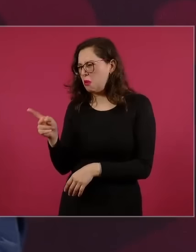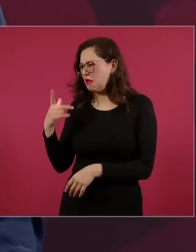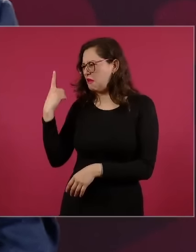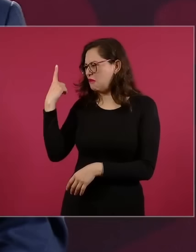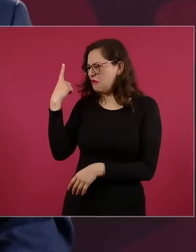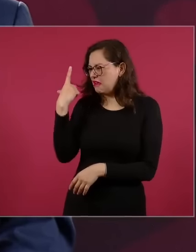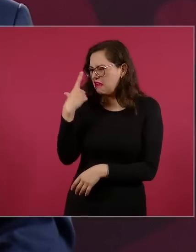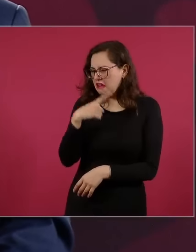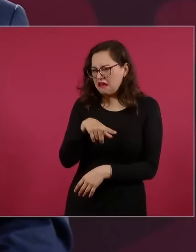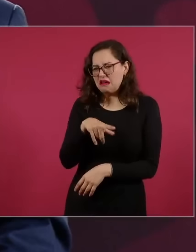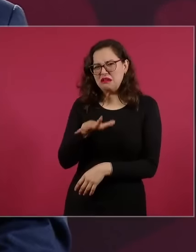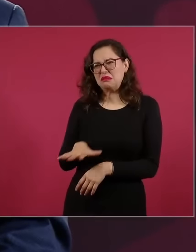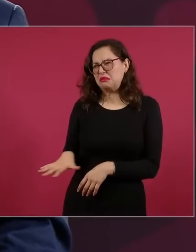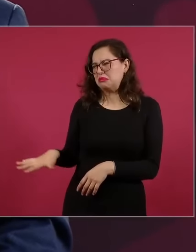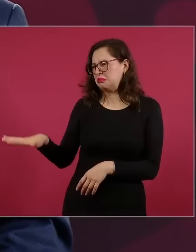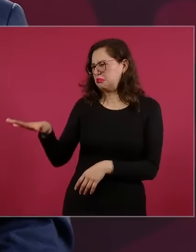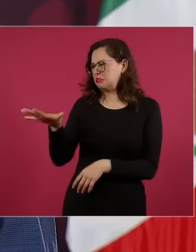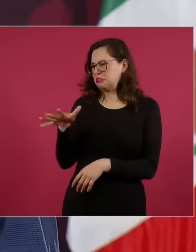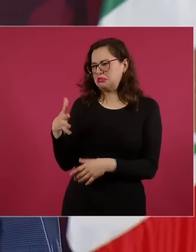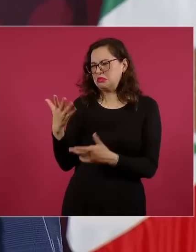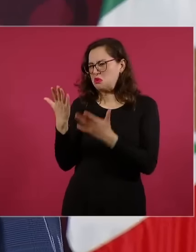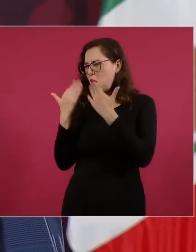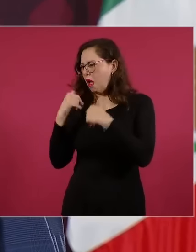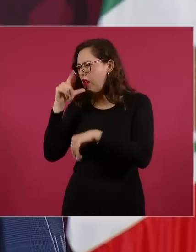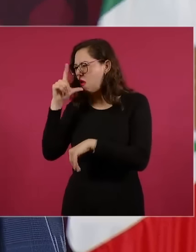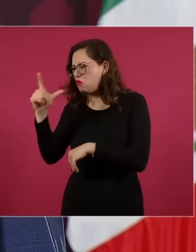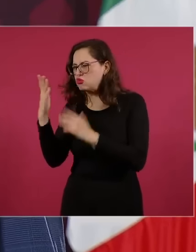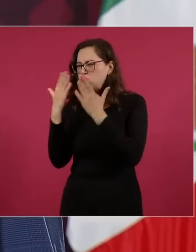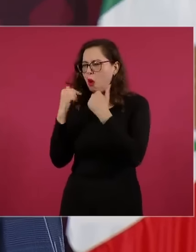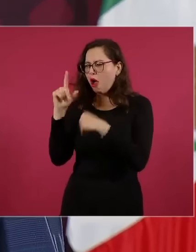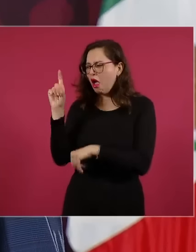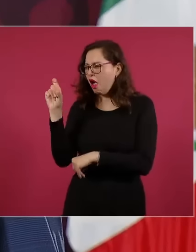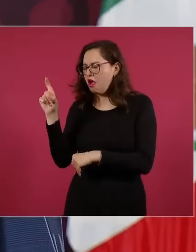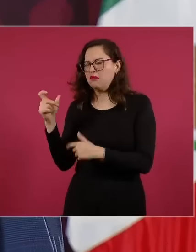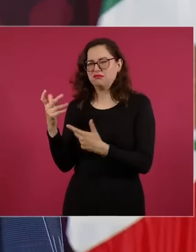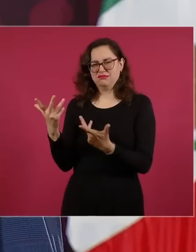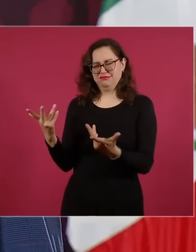en colonias sin servicios,